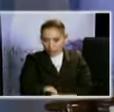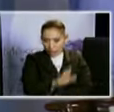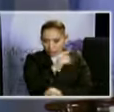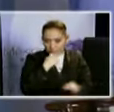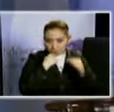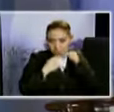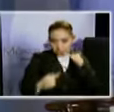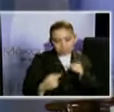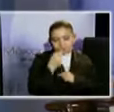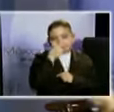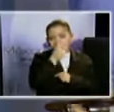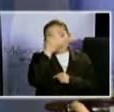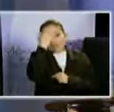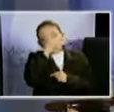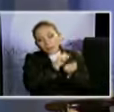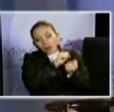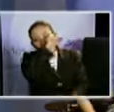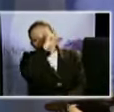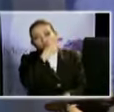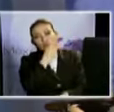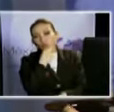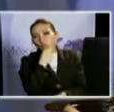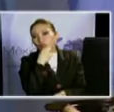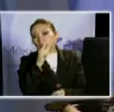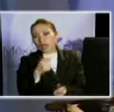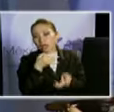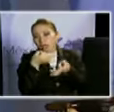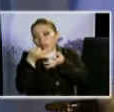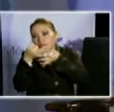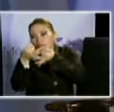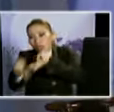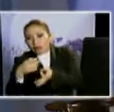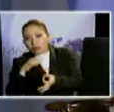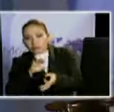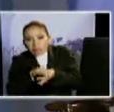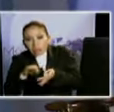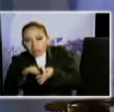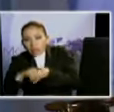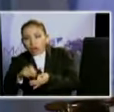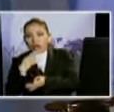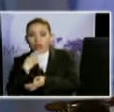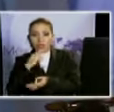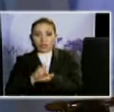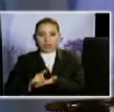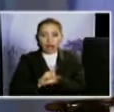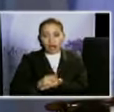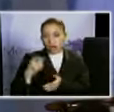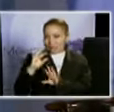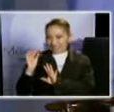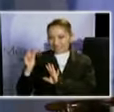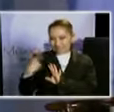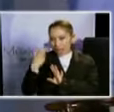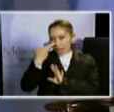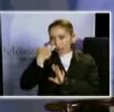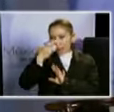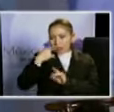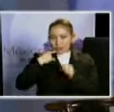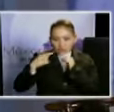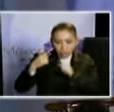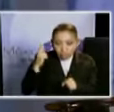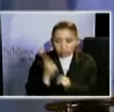ser qué es lo que sabemos sobre el consumo y las adicciones, porque una de las cosas que nos dimos cuenta en esta discusión en Harvard es que